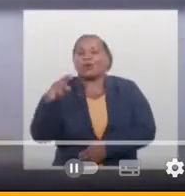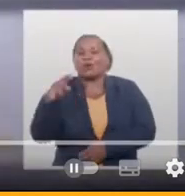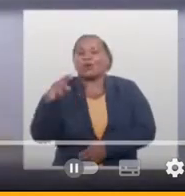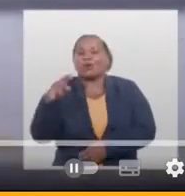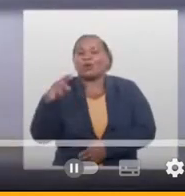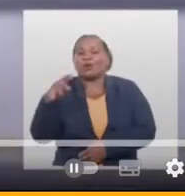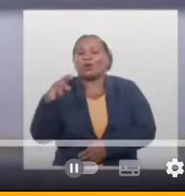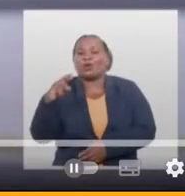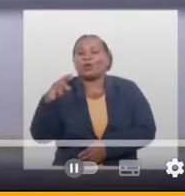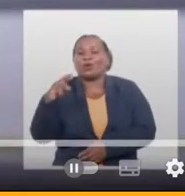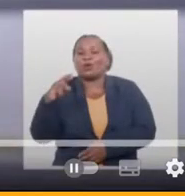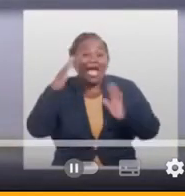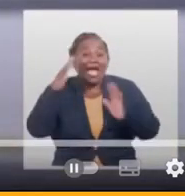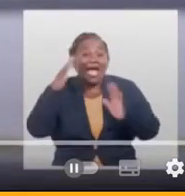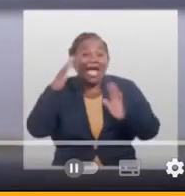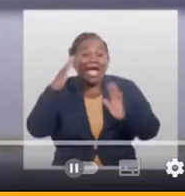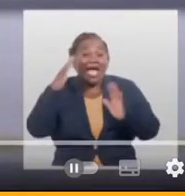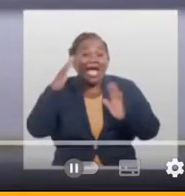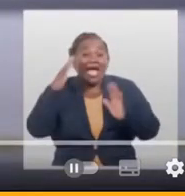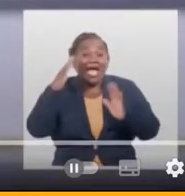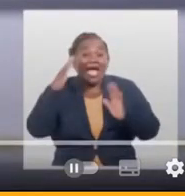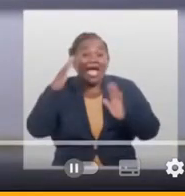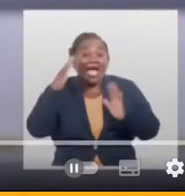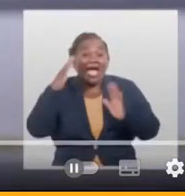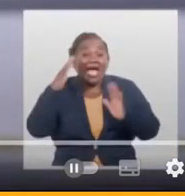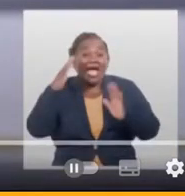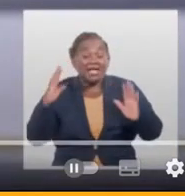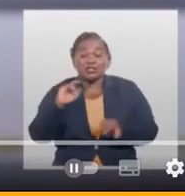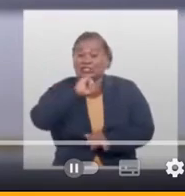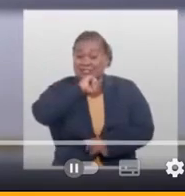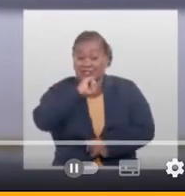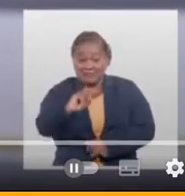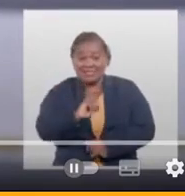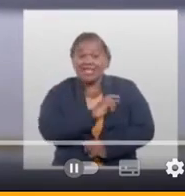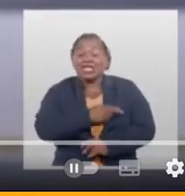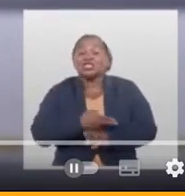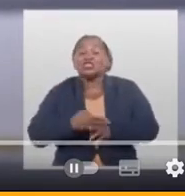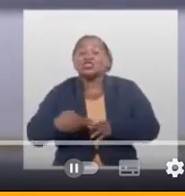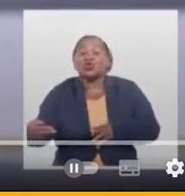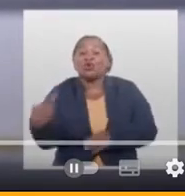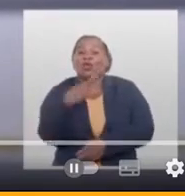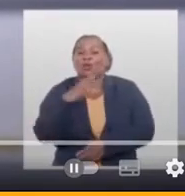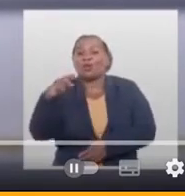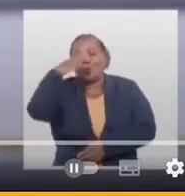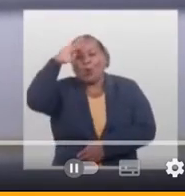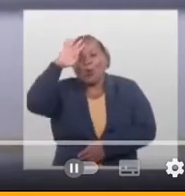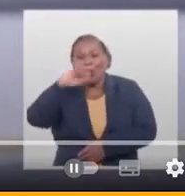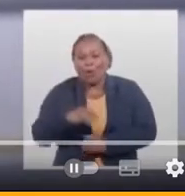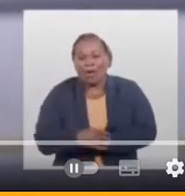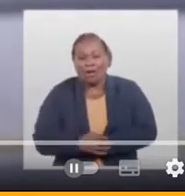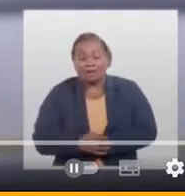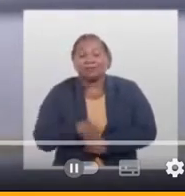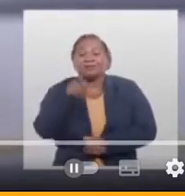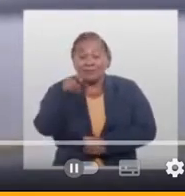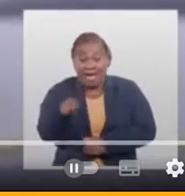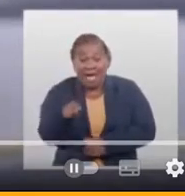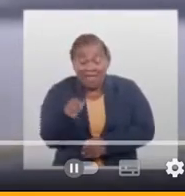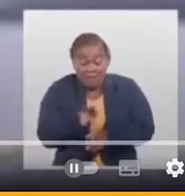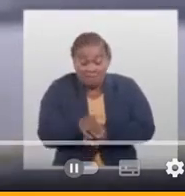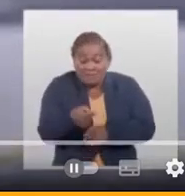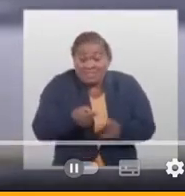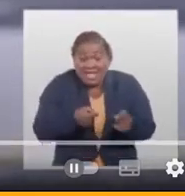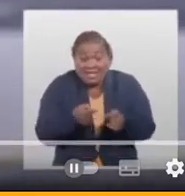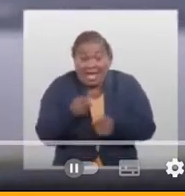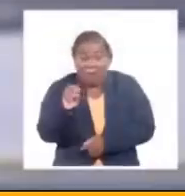casi. Okay. Vamos. Entonces vamos a empujar la puerta del comunismo y para abajo. Revolucionaria cubana. Al empujar la puerta del